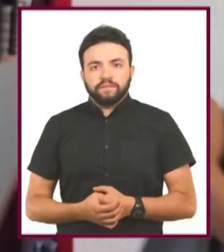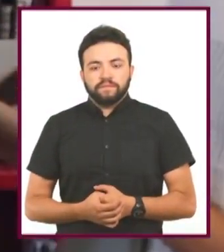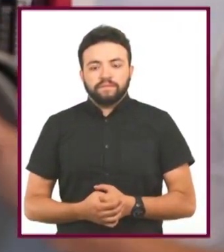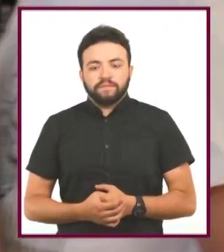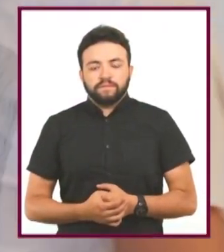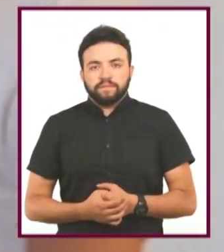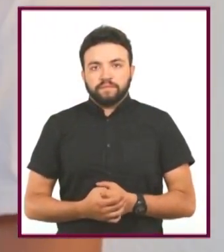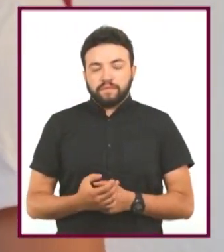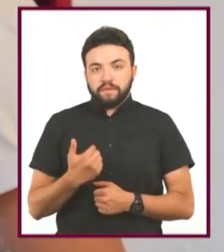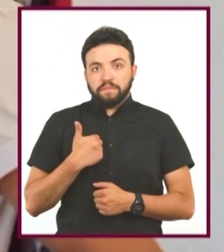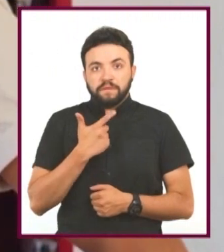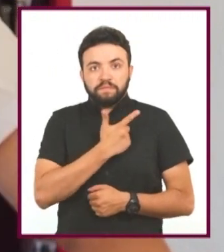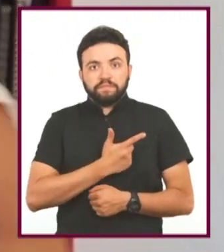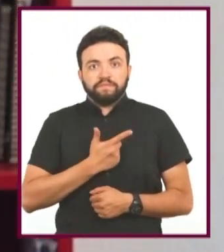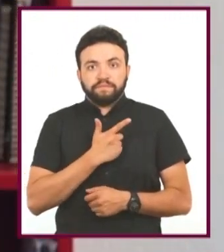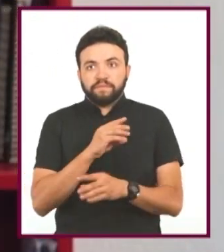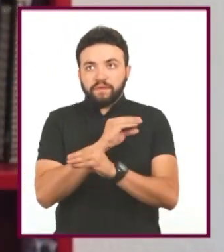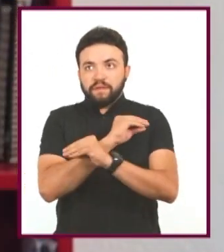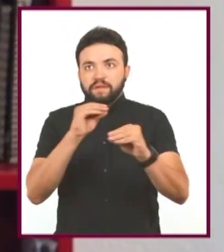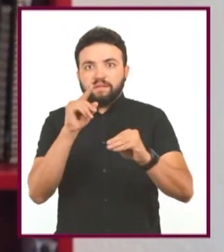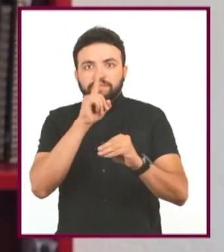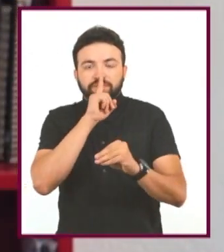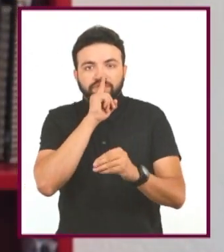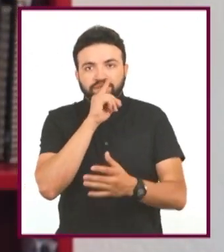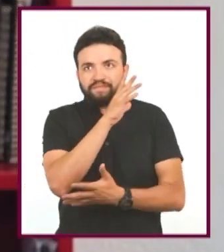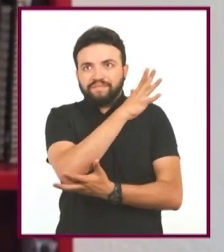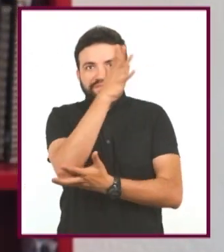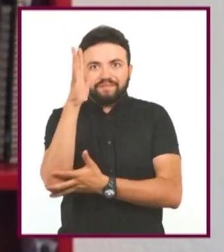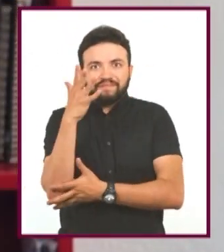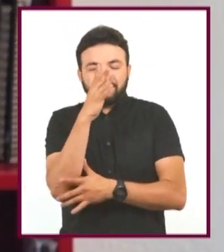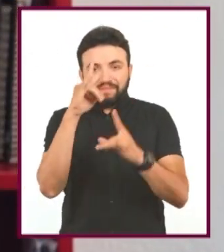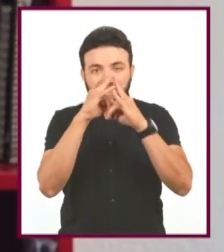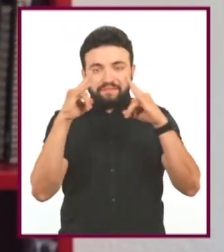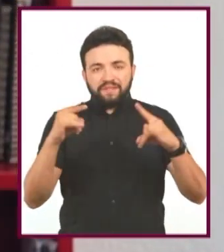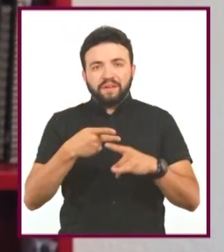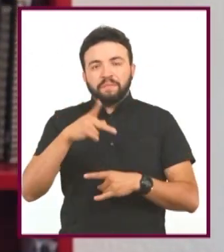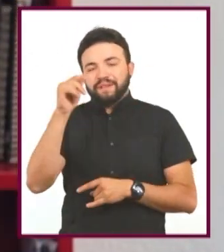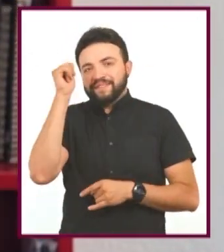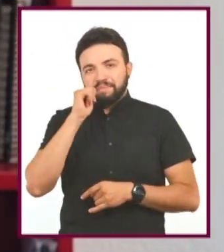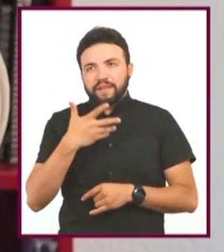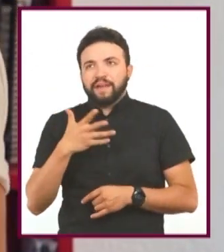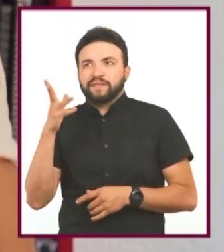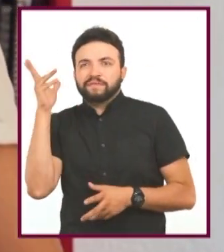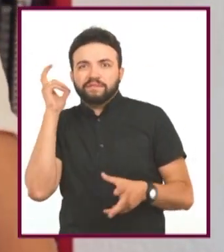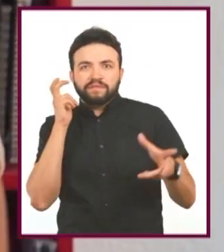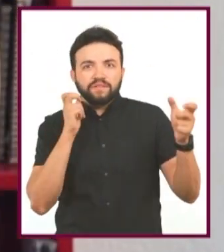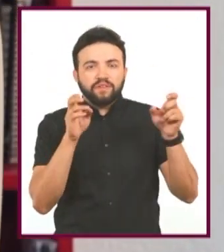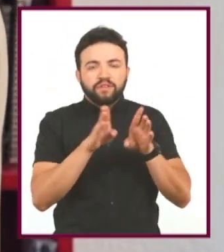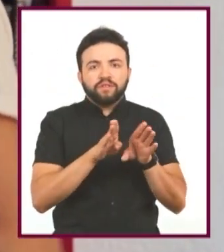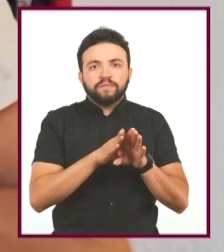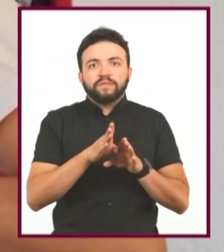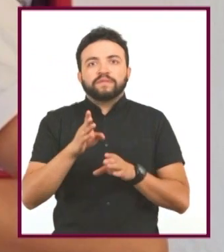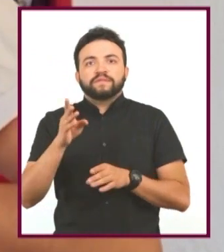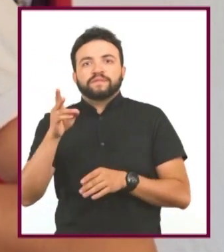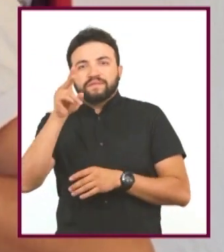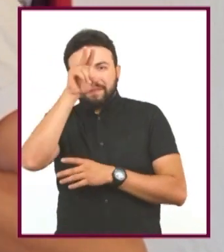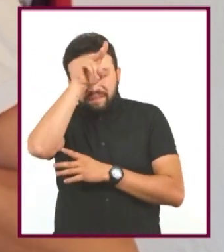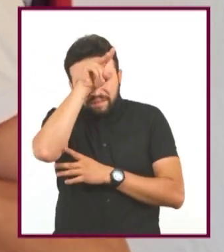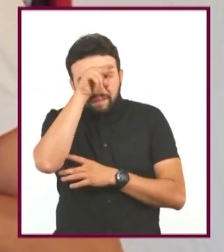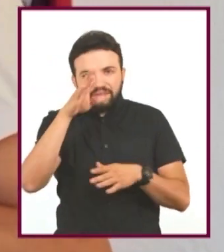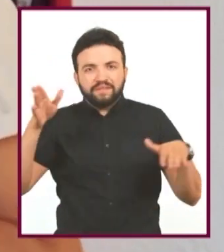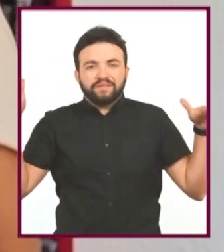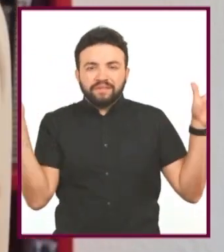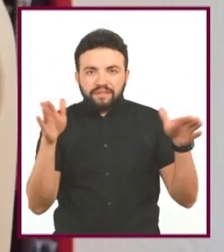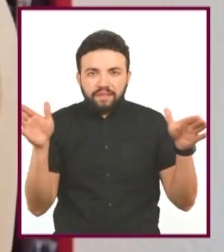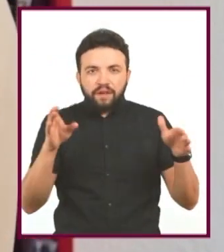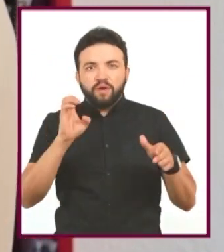Me gustó estar en silencio en el bosque, aunque claro, siempre había sonidos. De bichos, de aves, de las hojas moviéndose con el viento. Pero